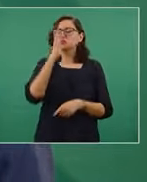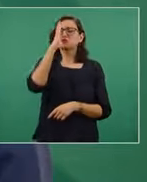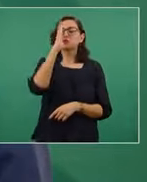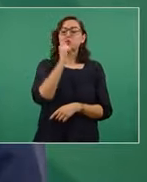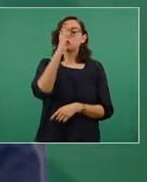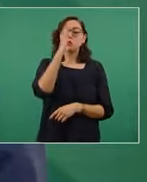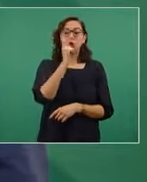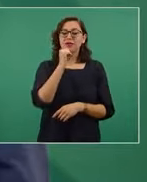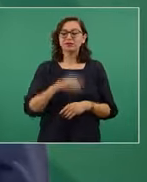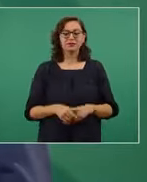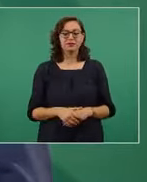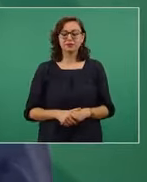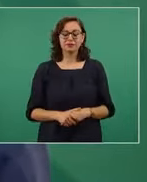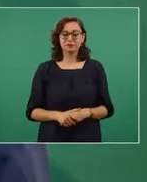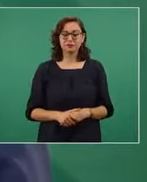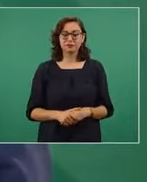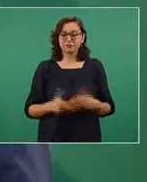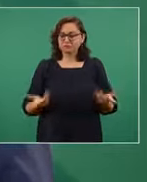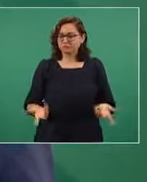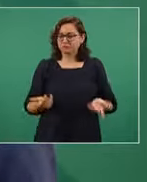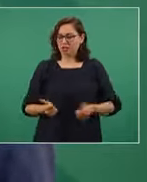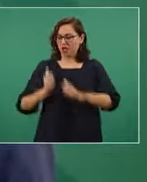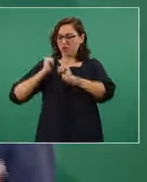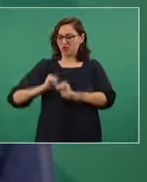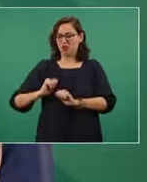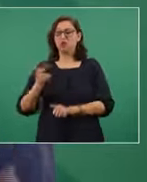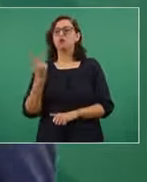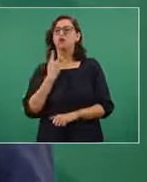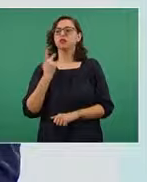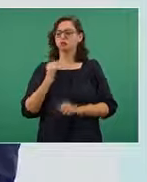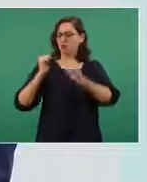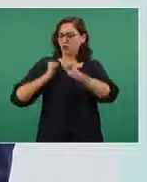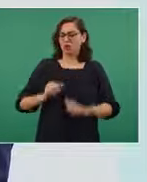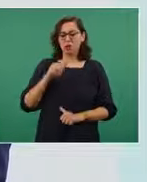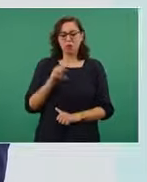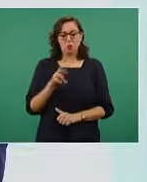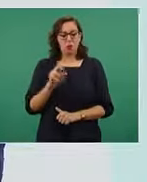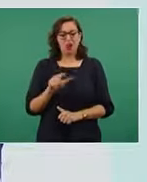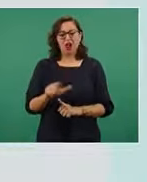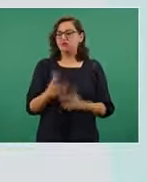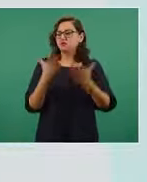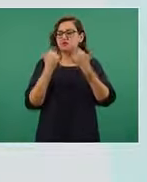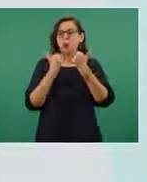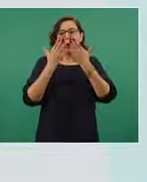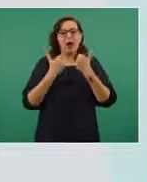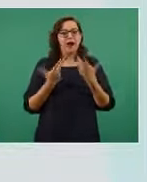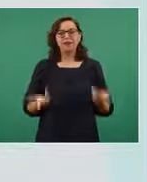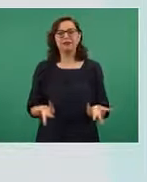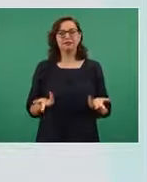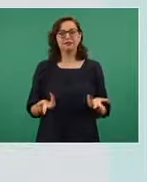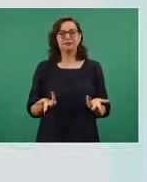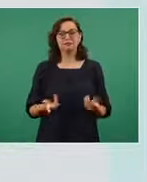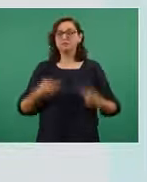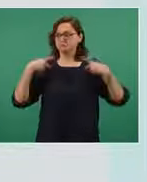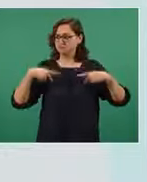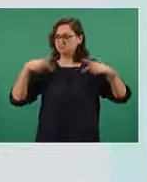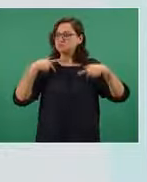No se tiene autoridad política y no se tiene autoridad moral si no se cuenta